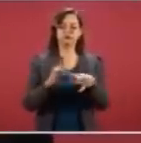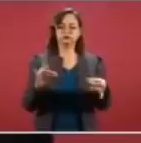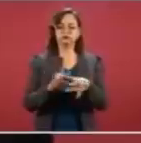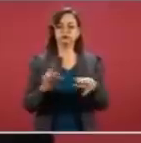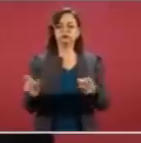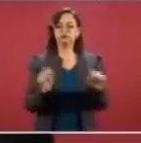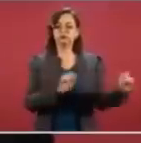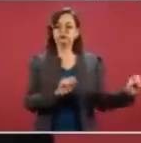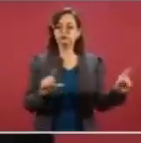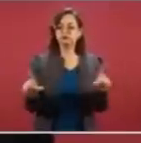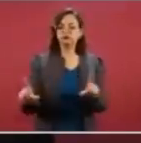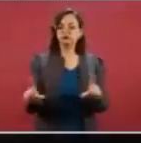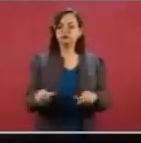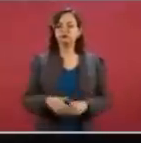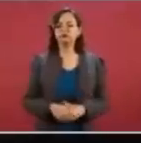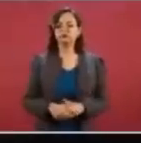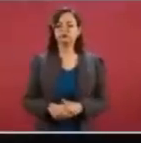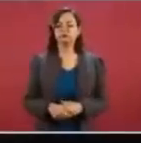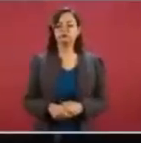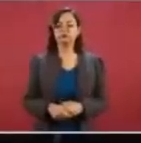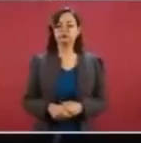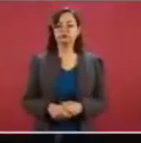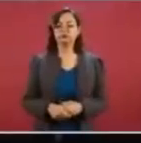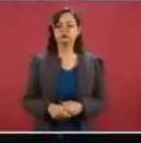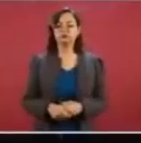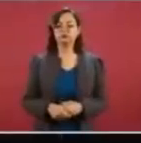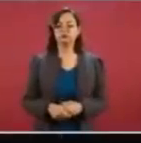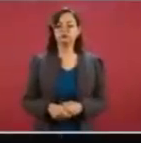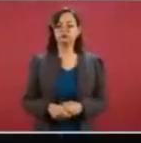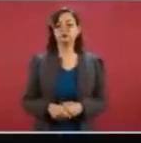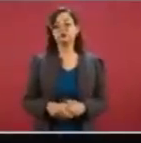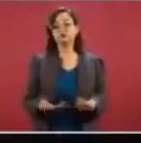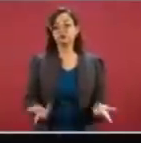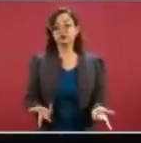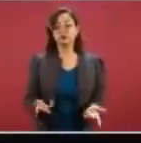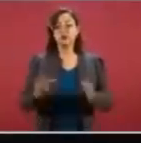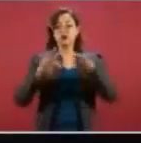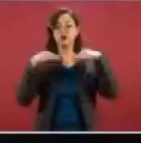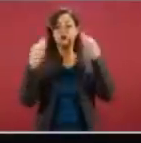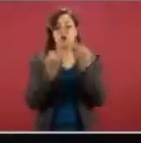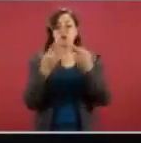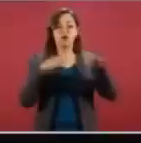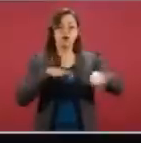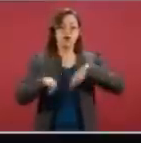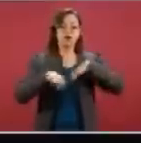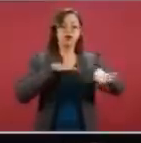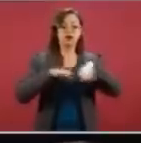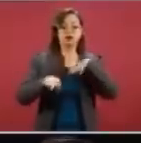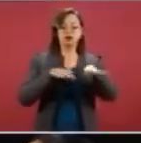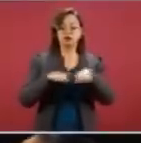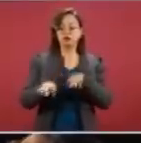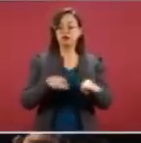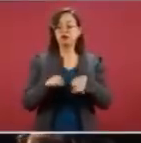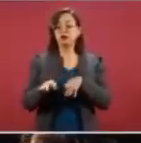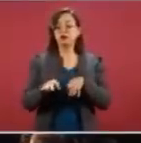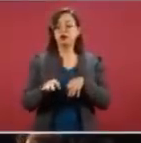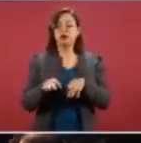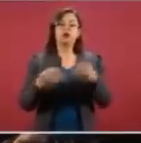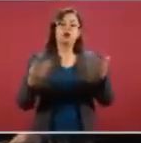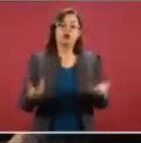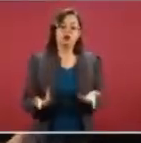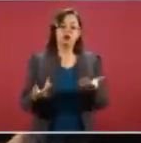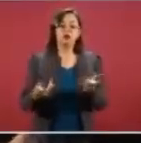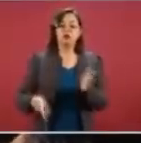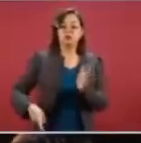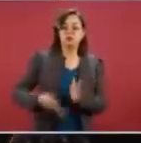Adelante. Tenemos una mecánica para trabajar esto. La mecánica va a reunirse cada vez que